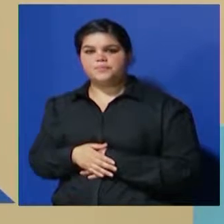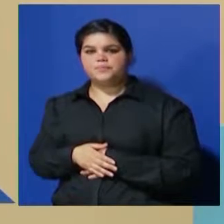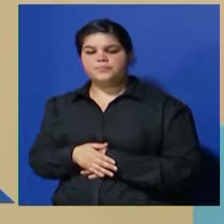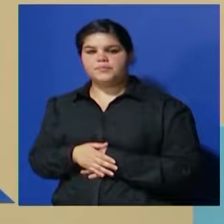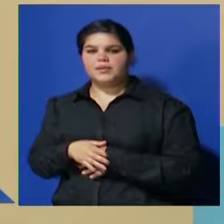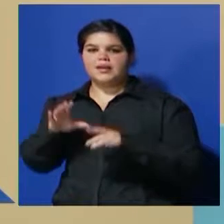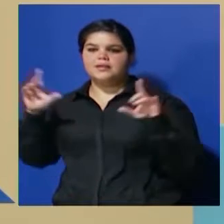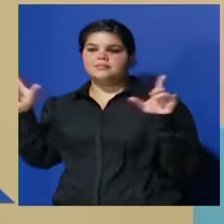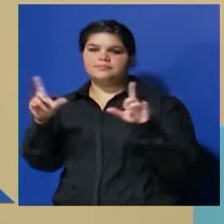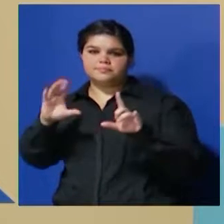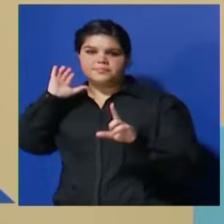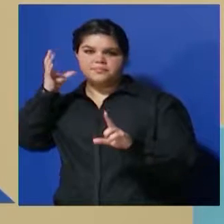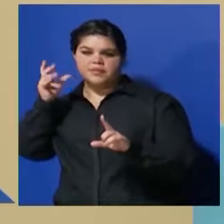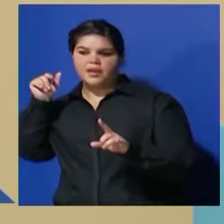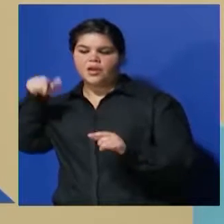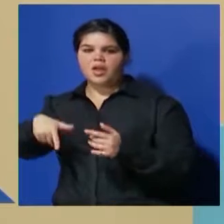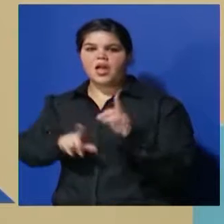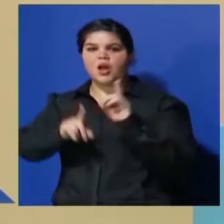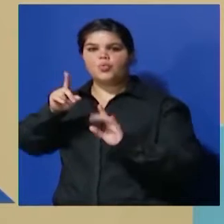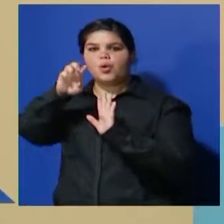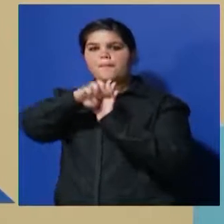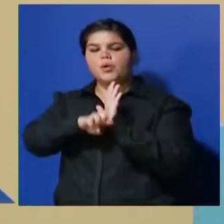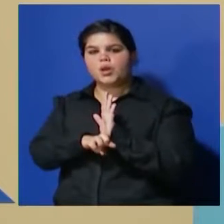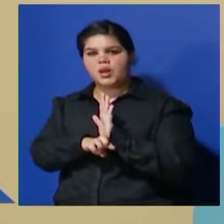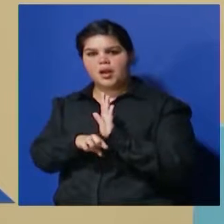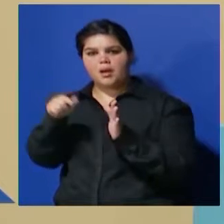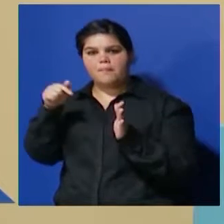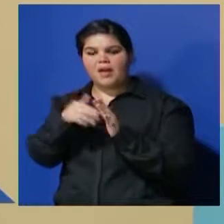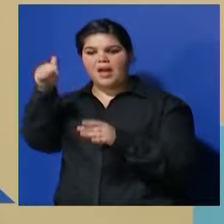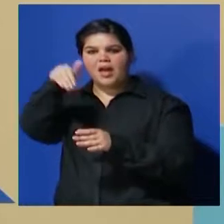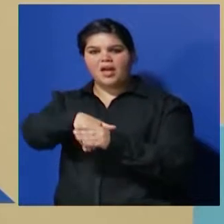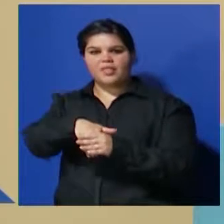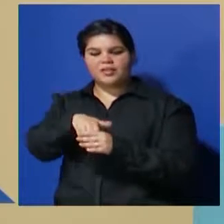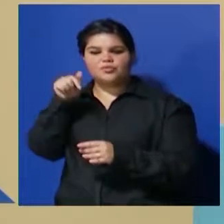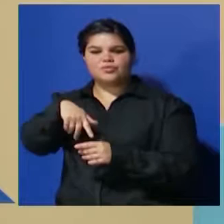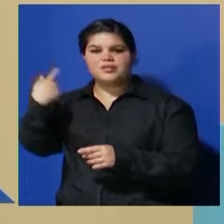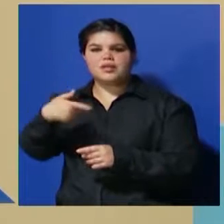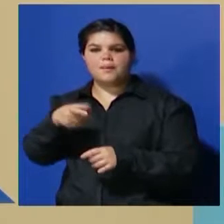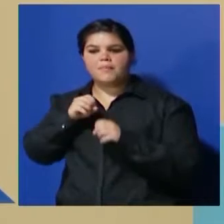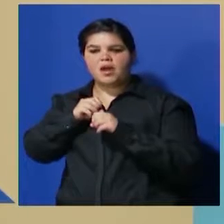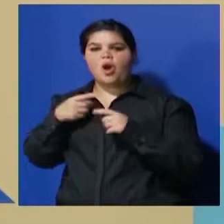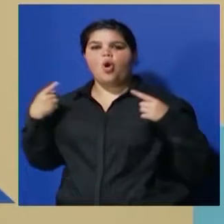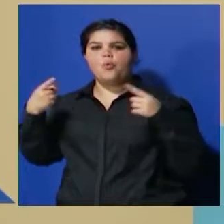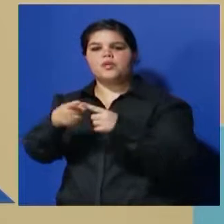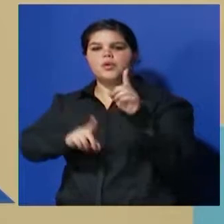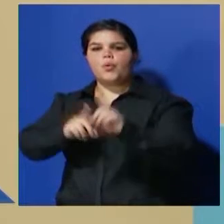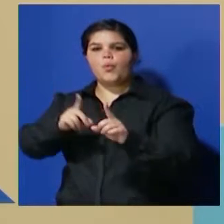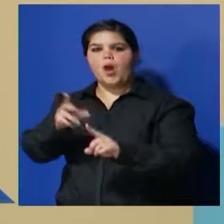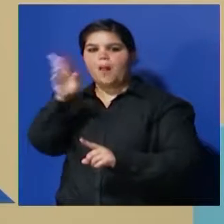proponer o de tener programas, televisar programas que cosifican o que objetivizan a la